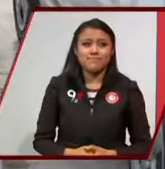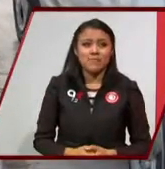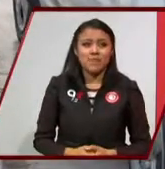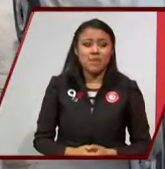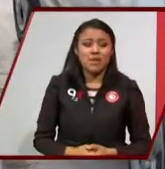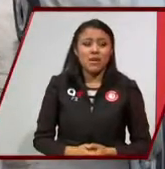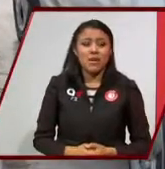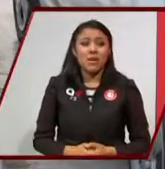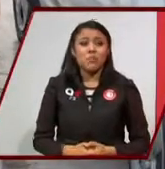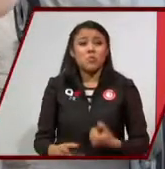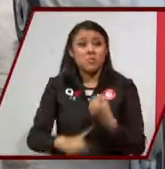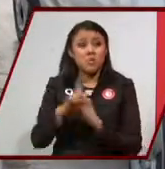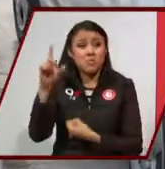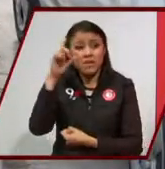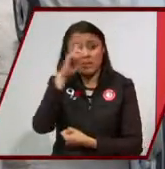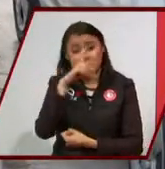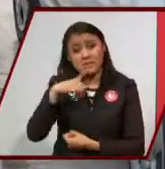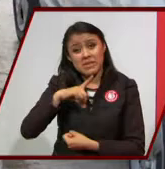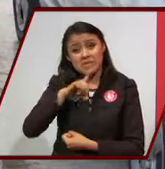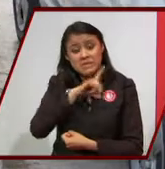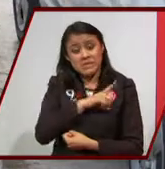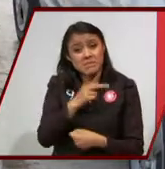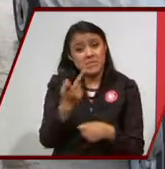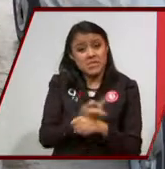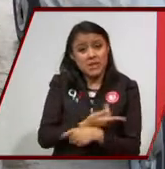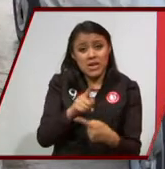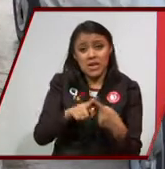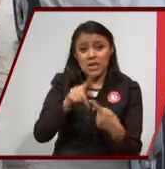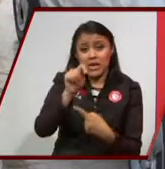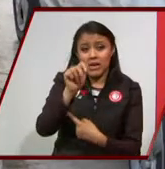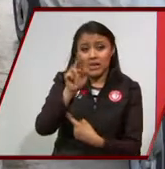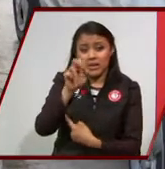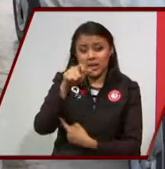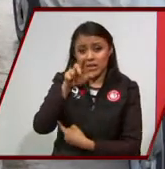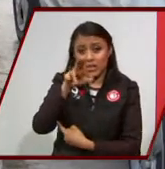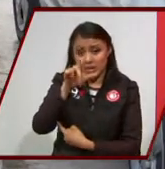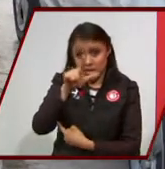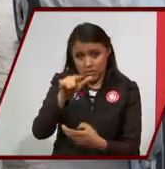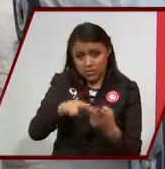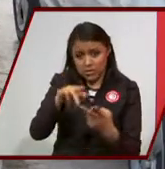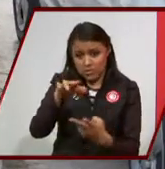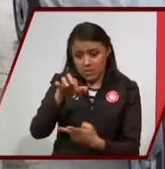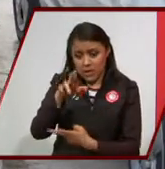Pese a las dificultades que han tenido que enfrentar, Tranquilino y María del Carmen continúan con la